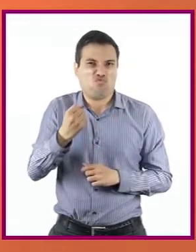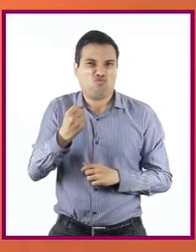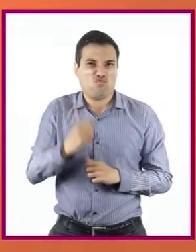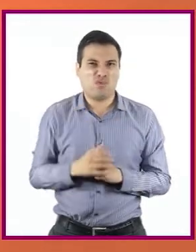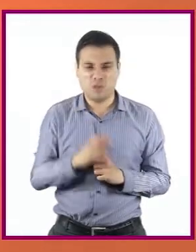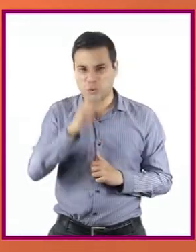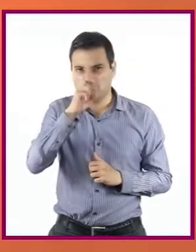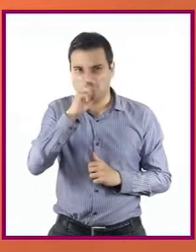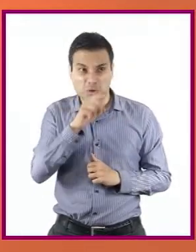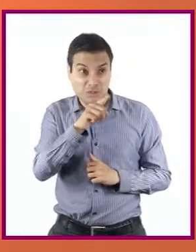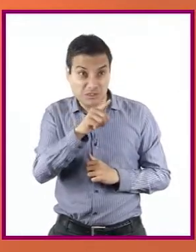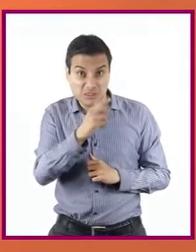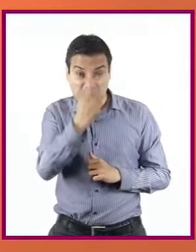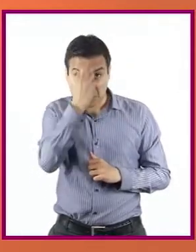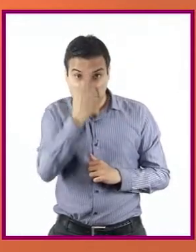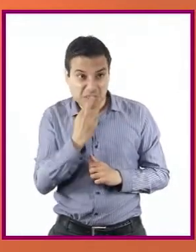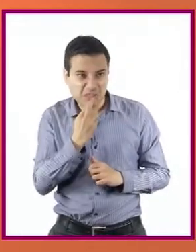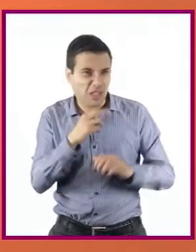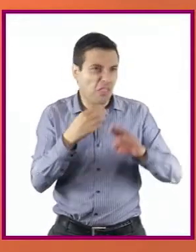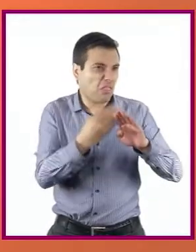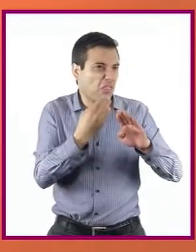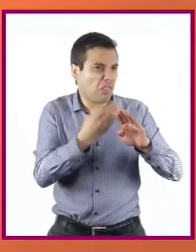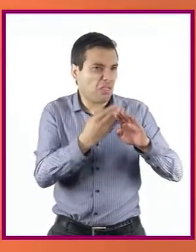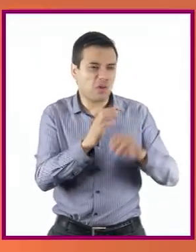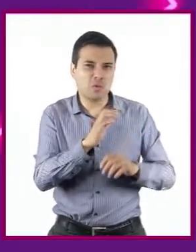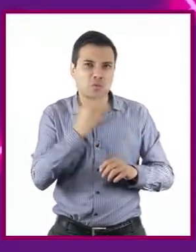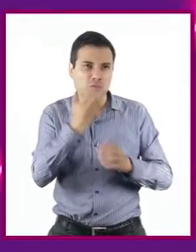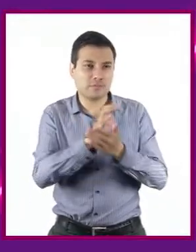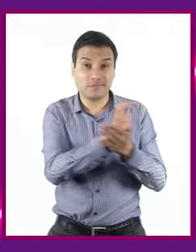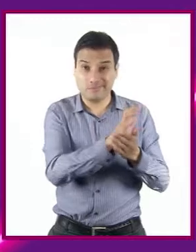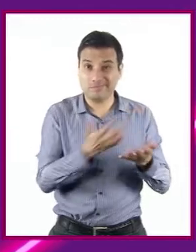y con ello la crisis al interior de estas sociedades.